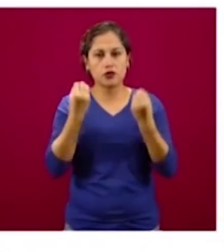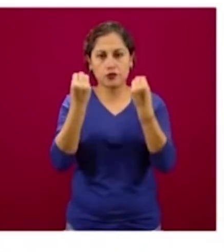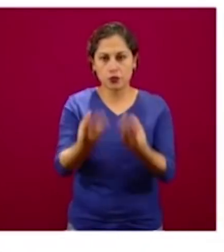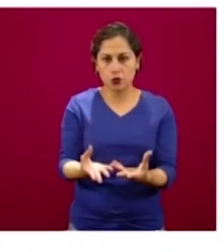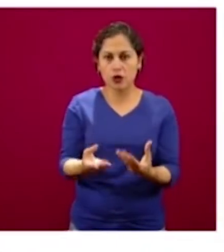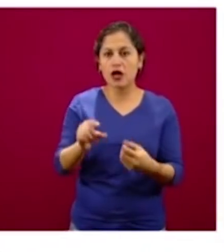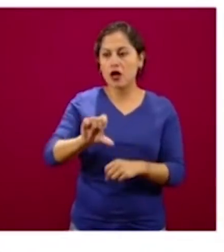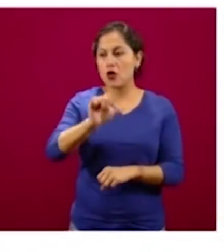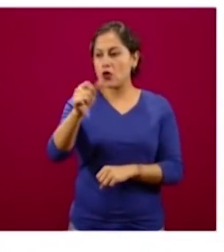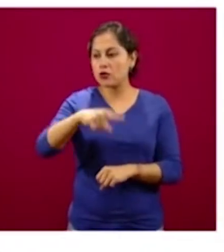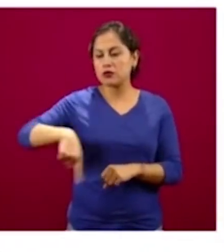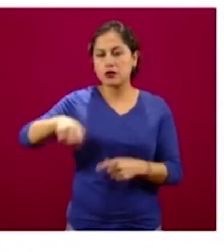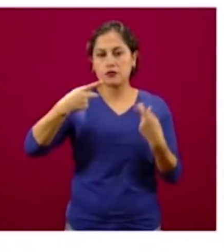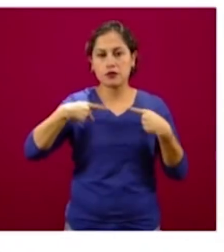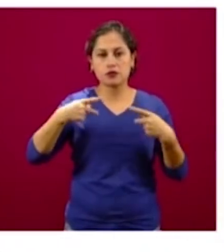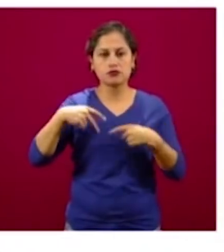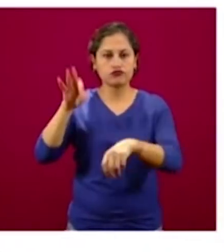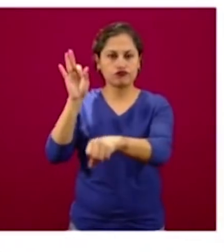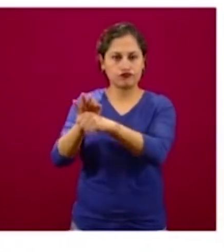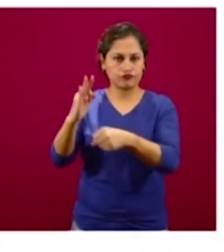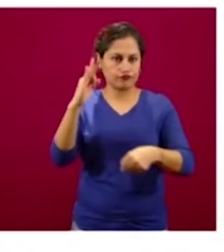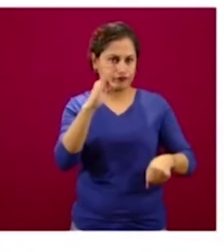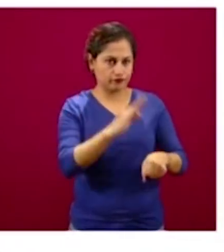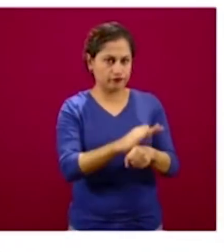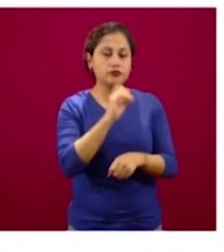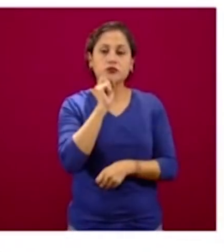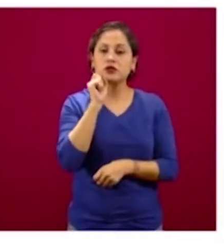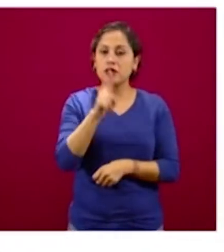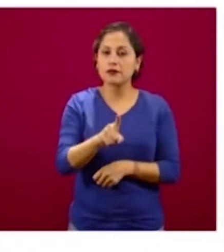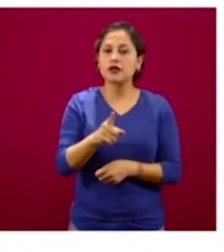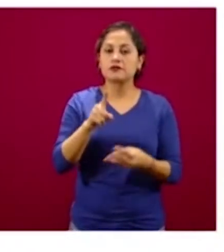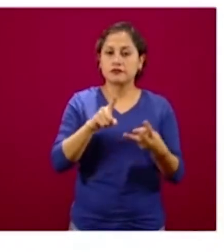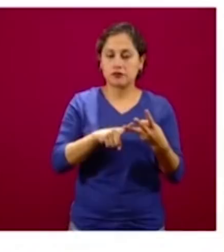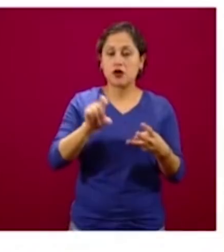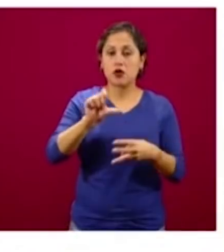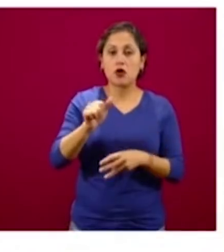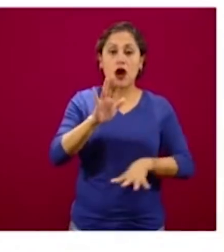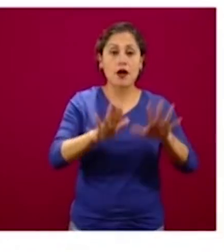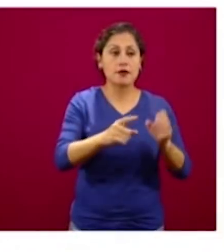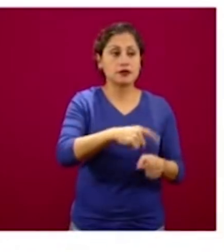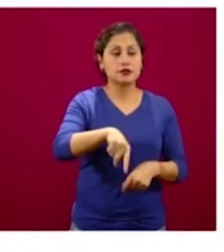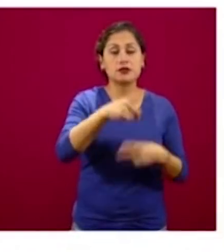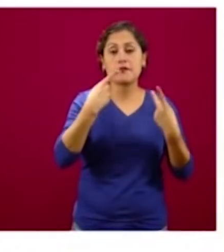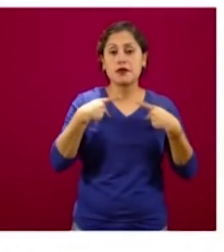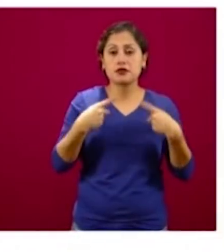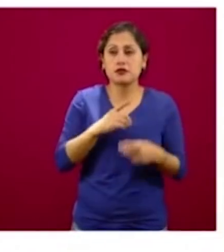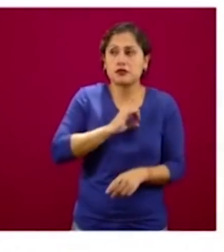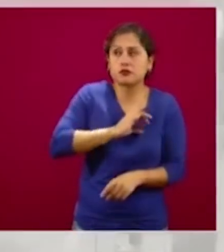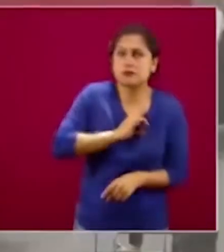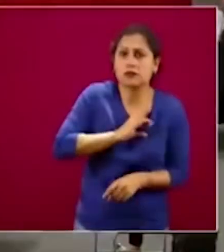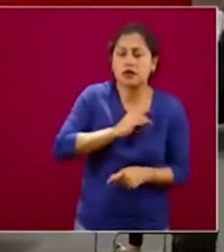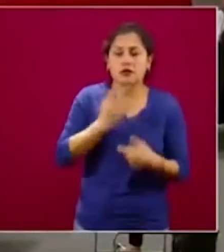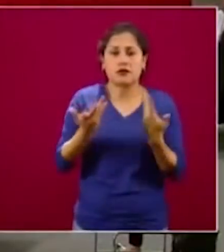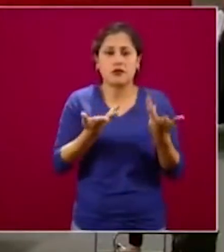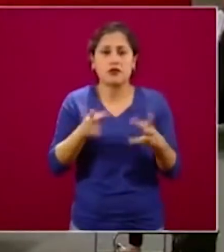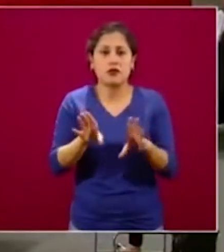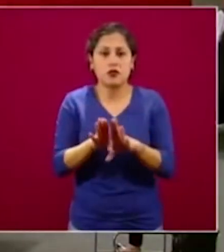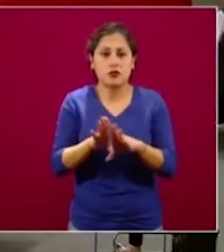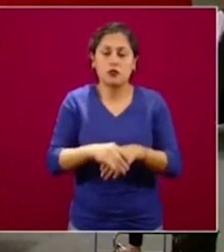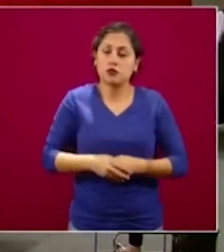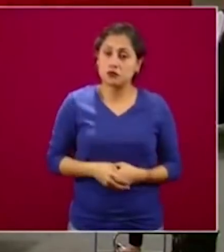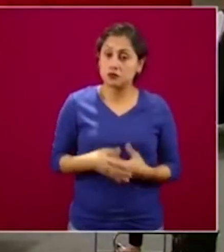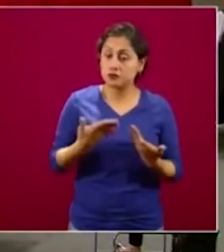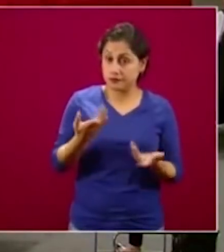ágiles. Y el último, quiero donar pero aún sigo con miedo a acudir a un banco de sangre. Entonces, la siguiente, por favor. Te